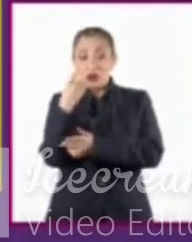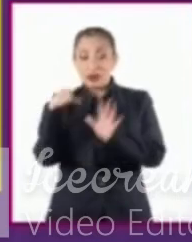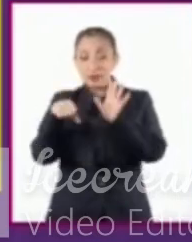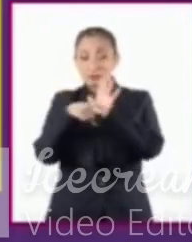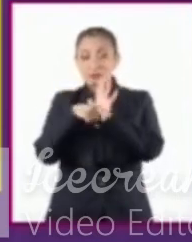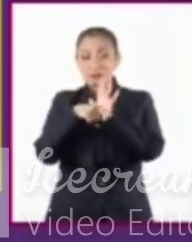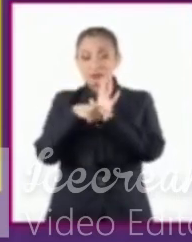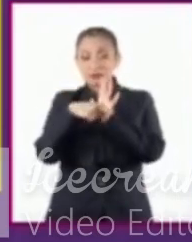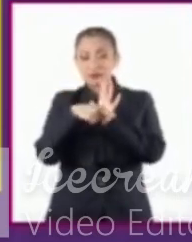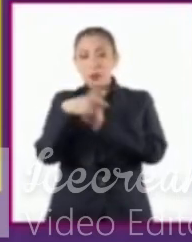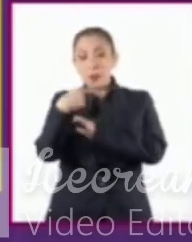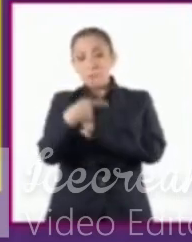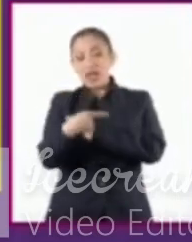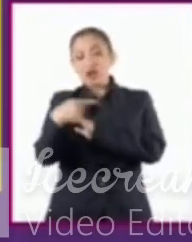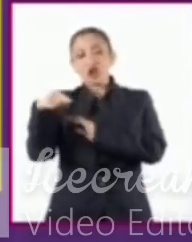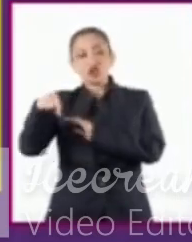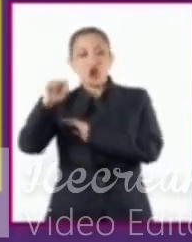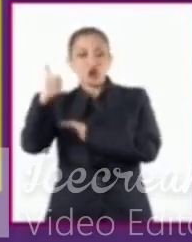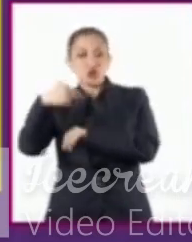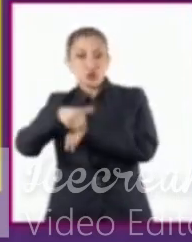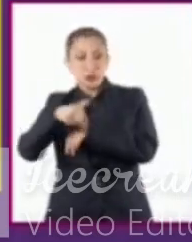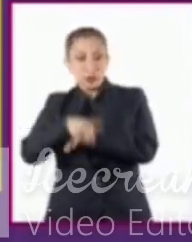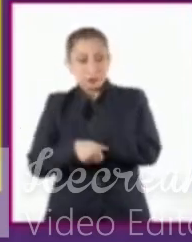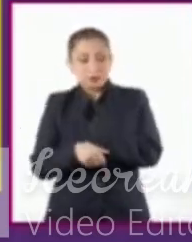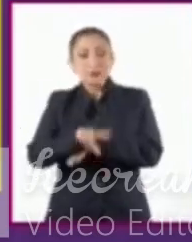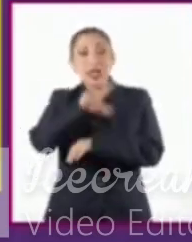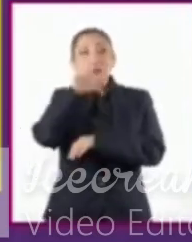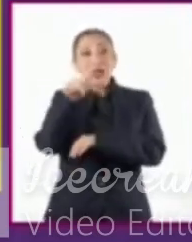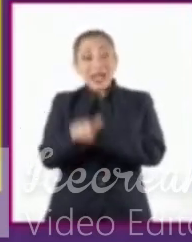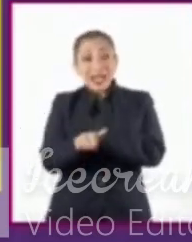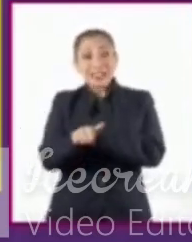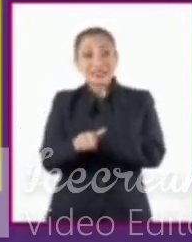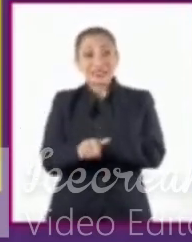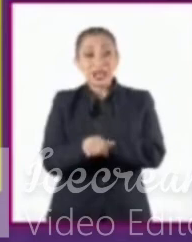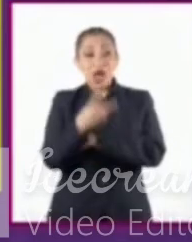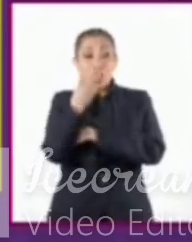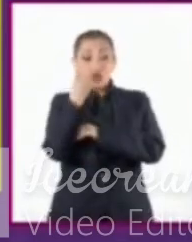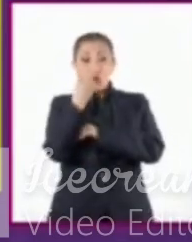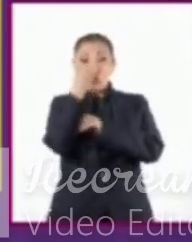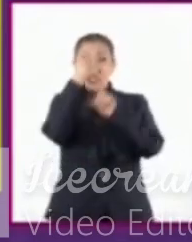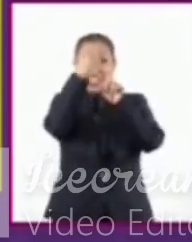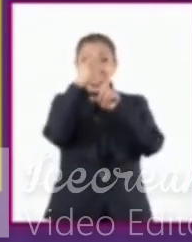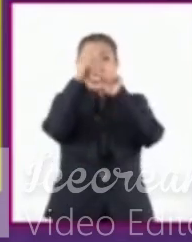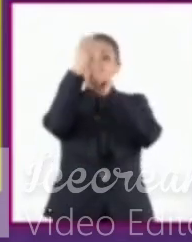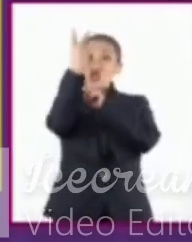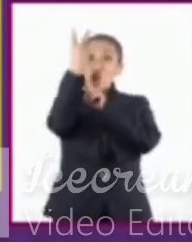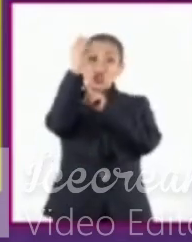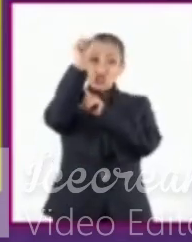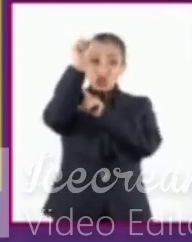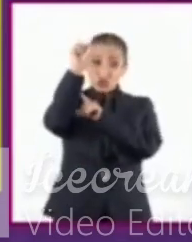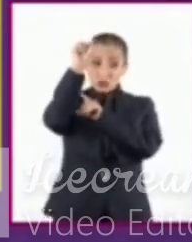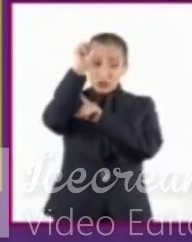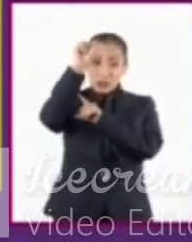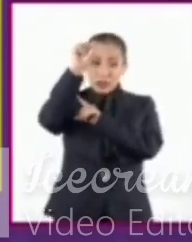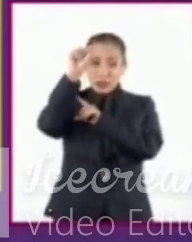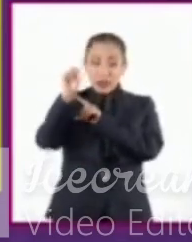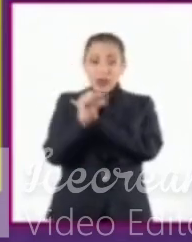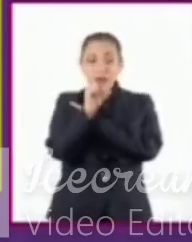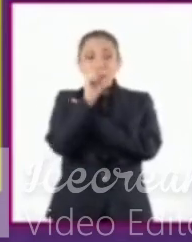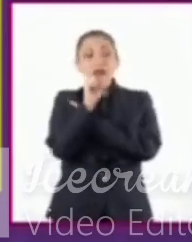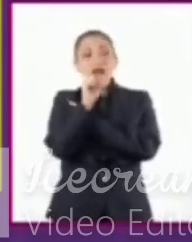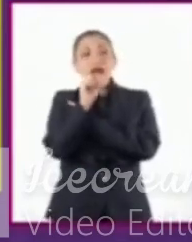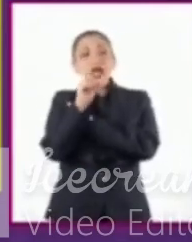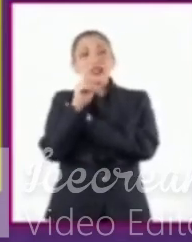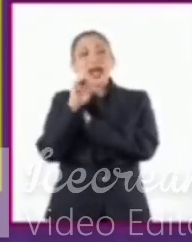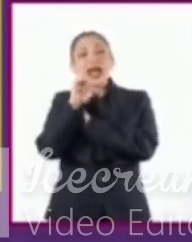restando al otro miembro. Después hay que pasar el exponente 2 de la x indicando la raíz